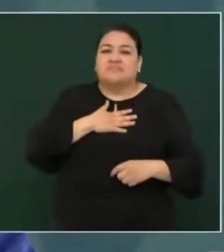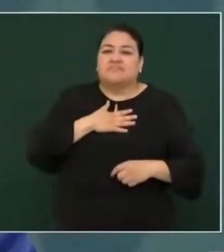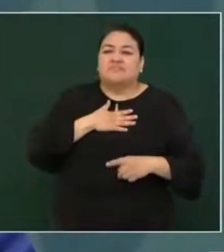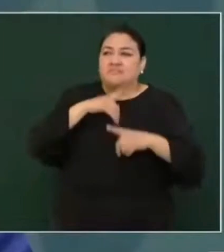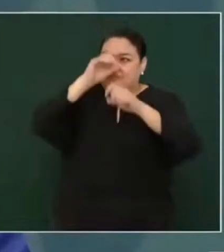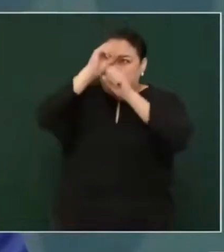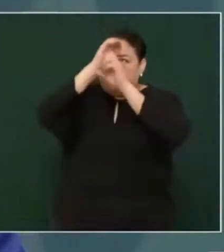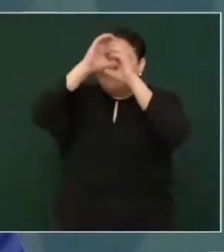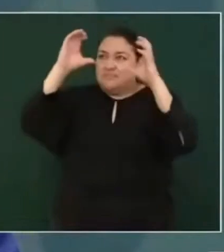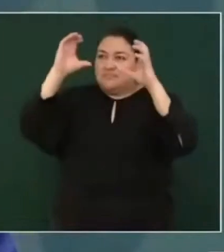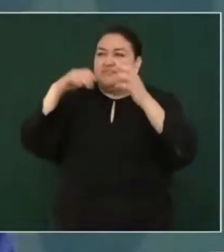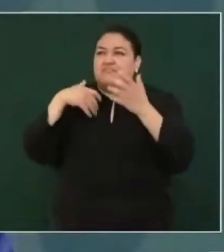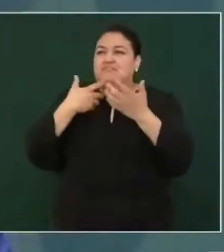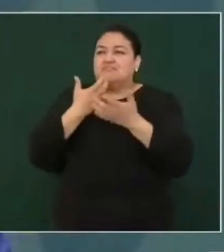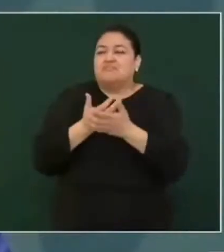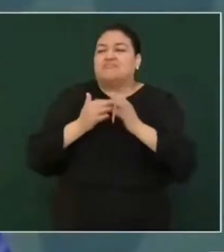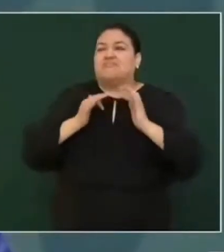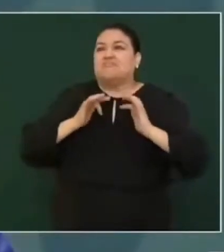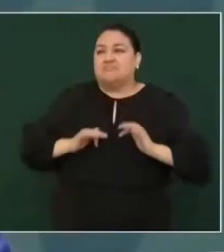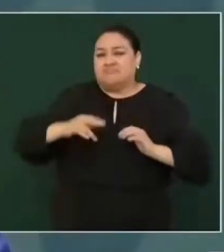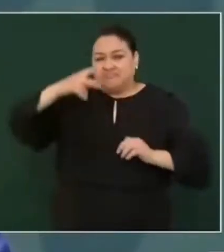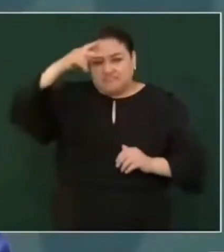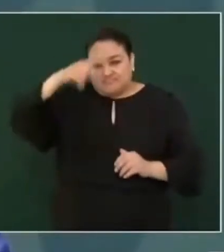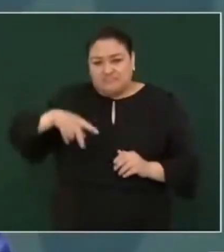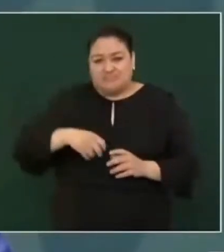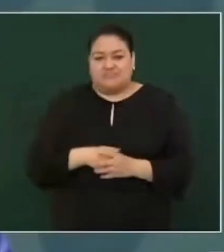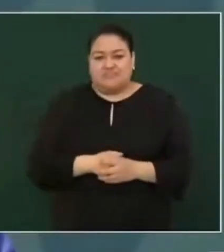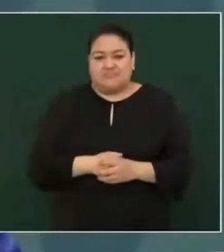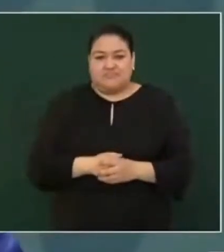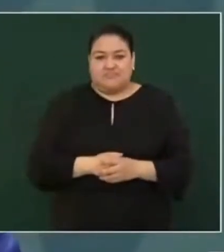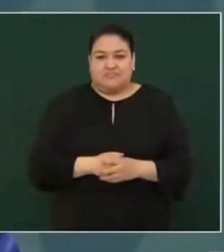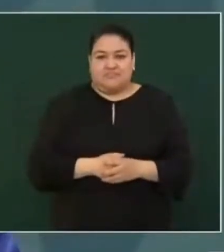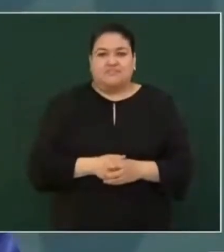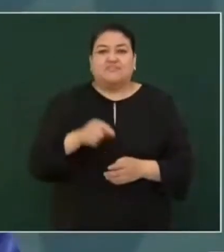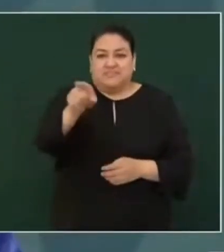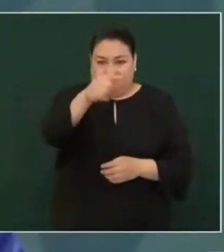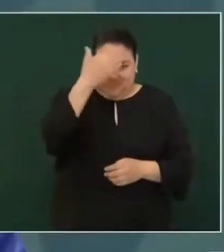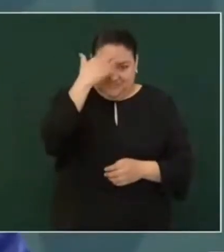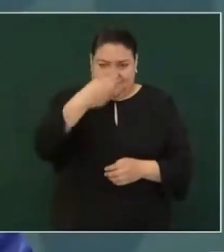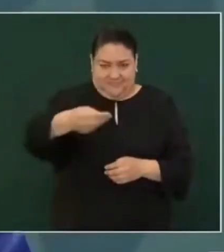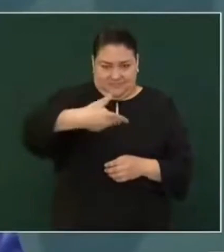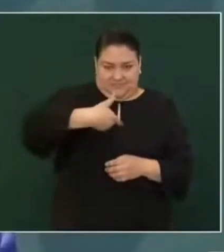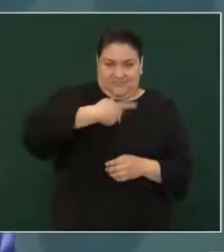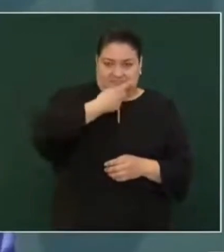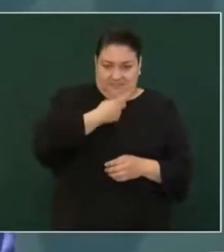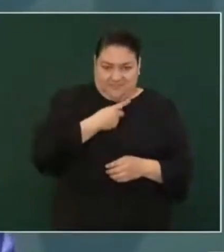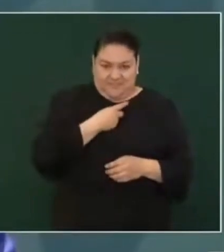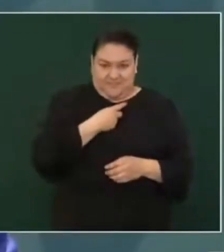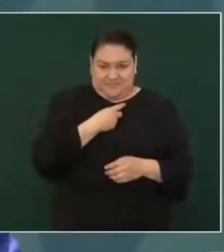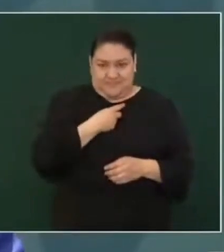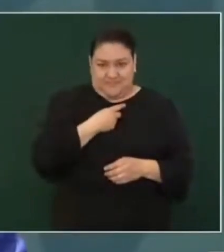Ahora es el sueño mexicano. Ya ven cómo me dicen que no lo voy a repetir aquí. Ya